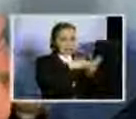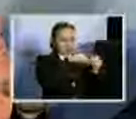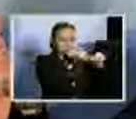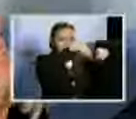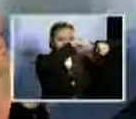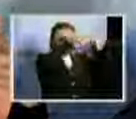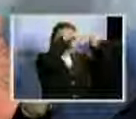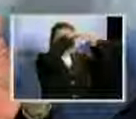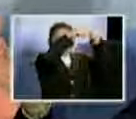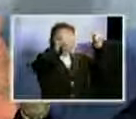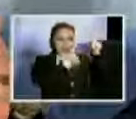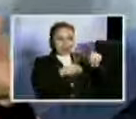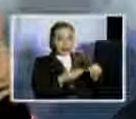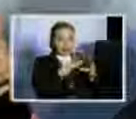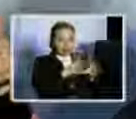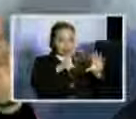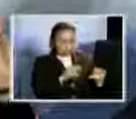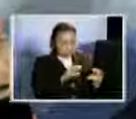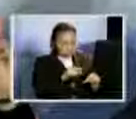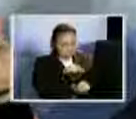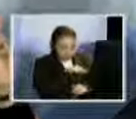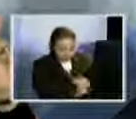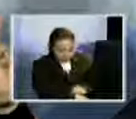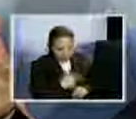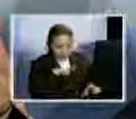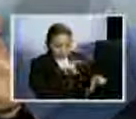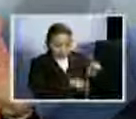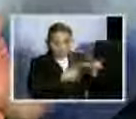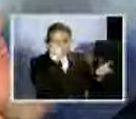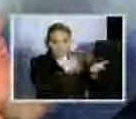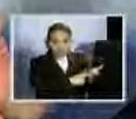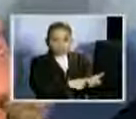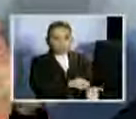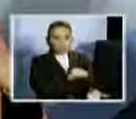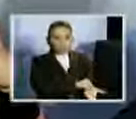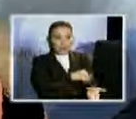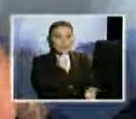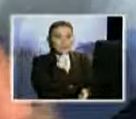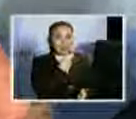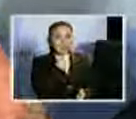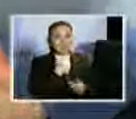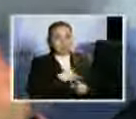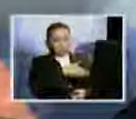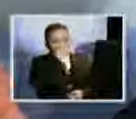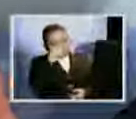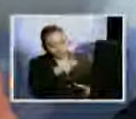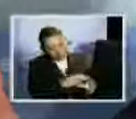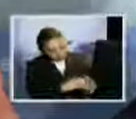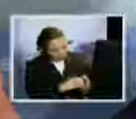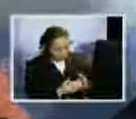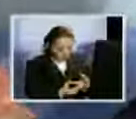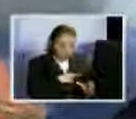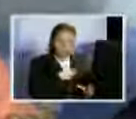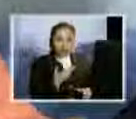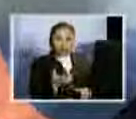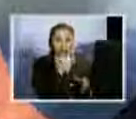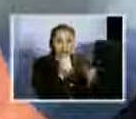que están tan magulladas, pero el elemento químico interno está intacto. Y la gente no sabe que mueren todos los